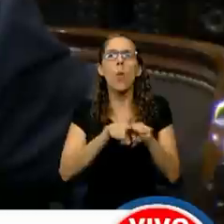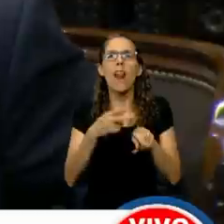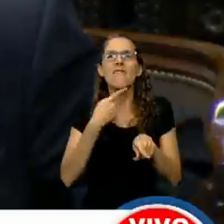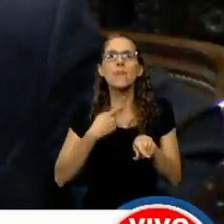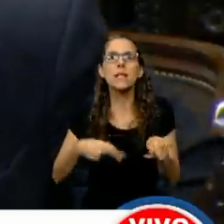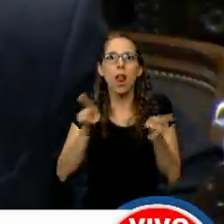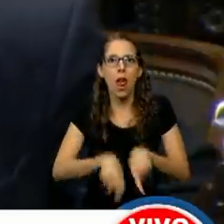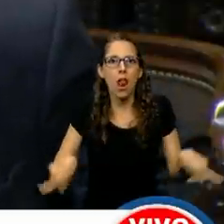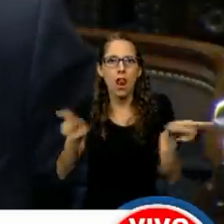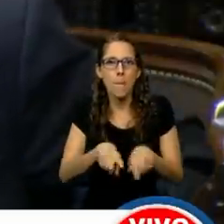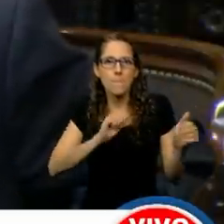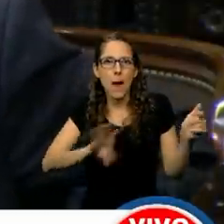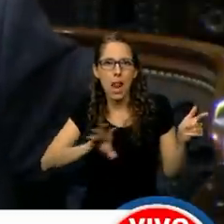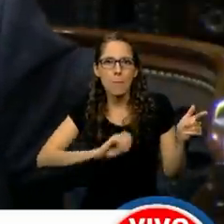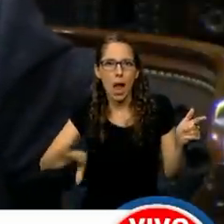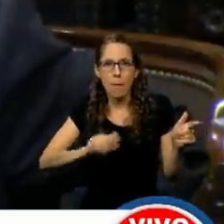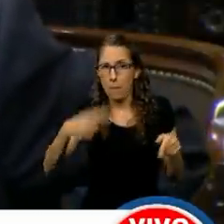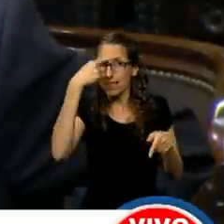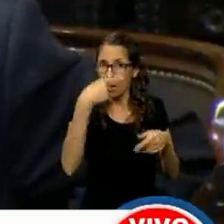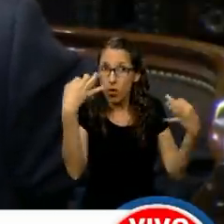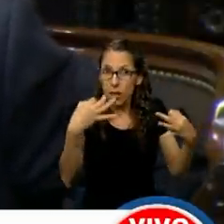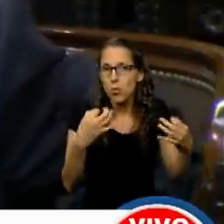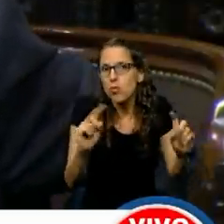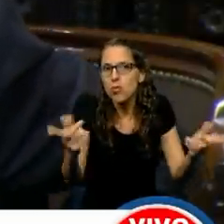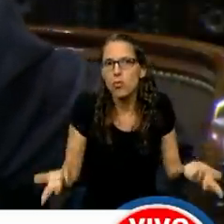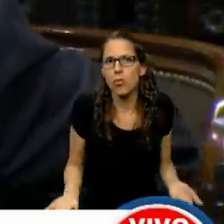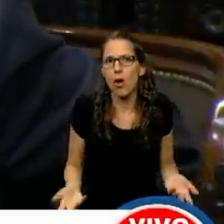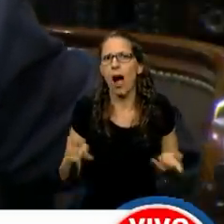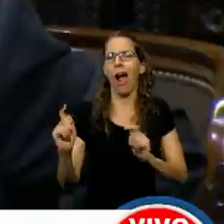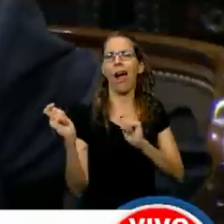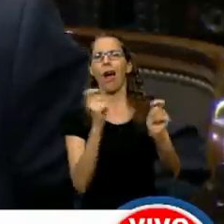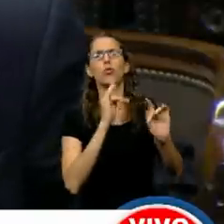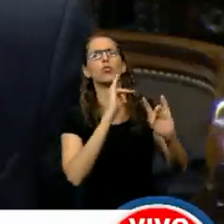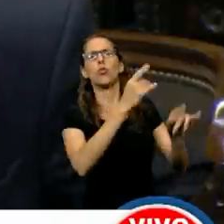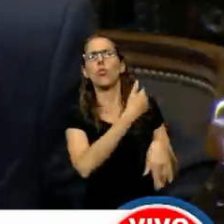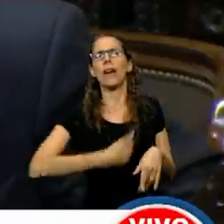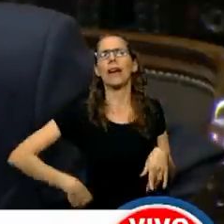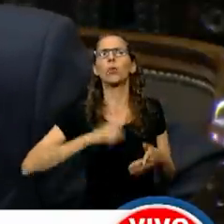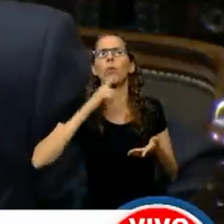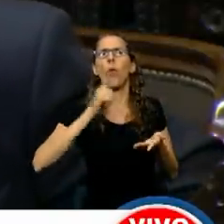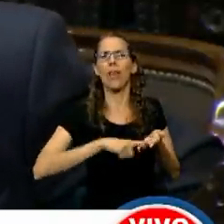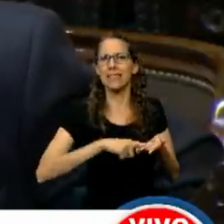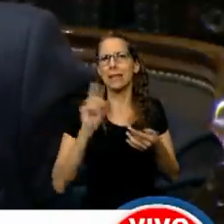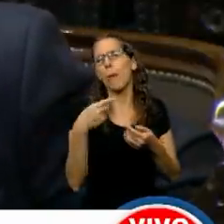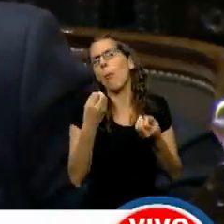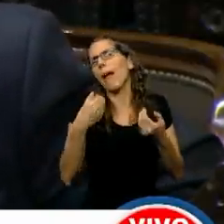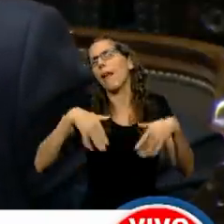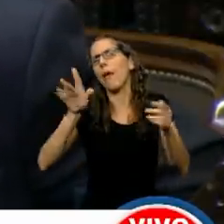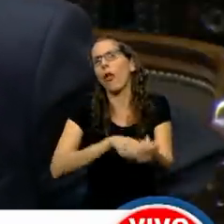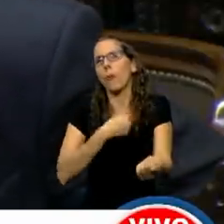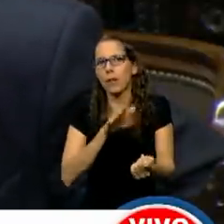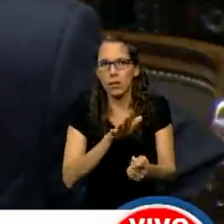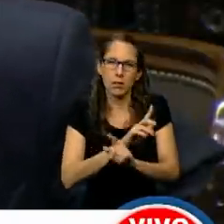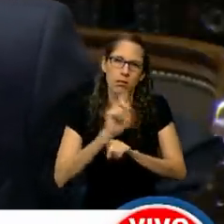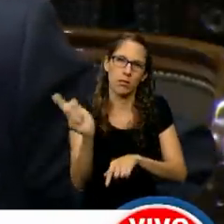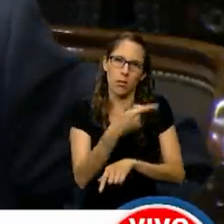pretender que está correcto hacer delegaciones para que el ejecutivo fije la tasa es decir que aquel que y le